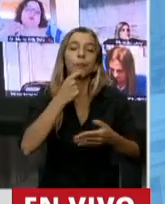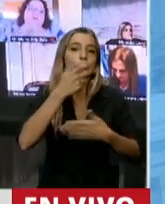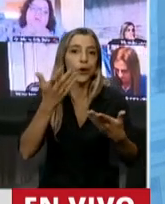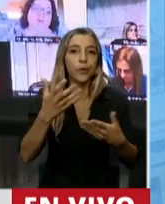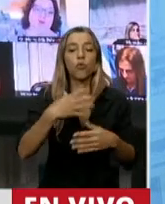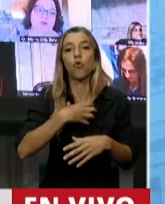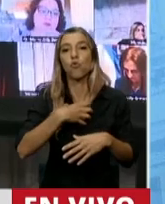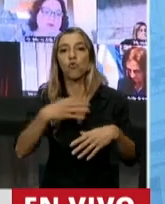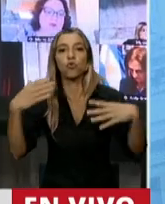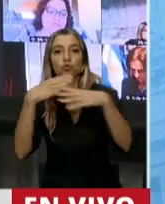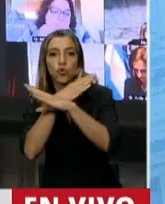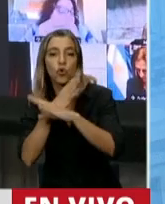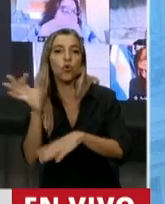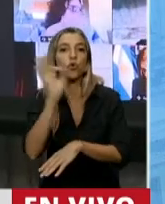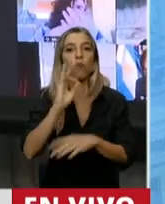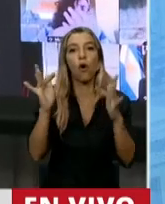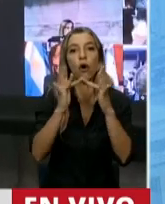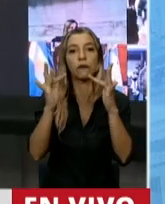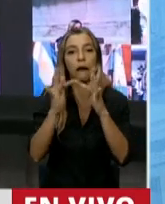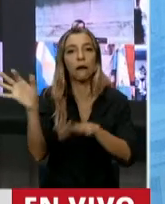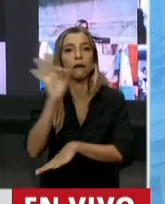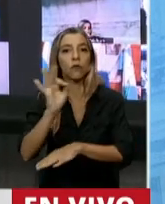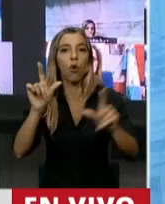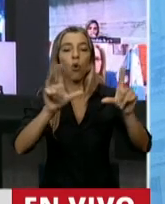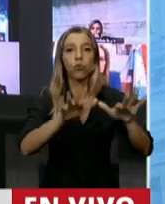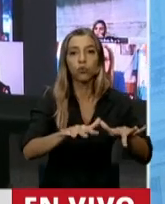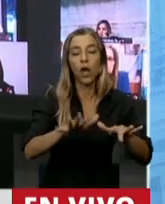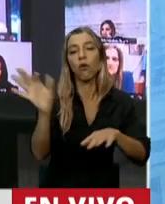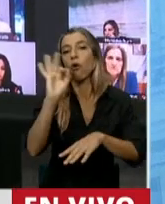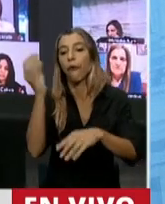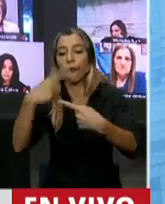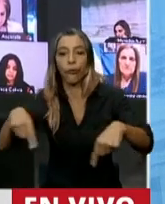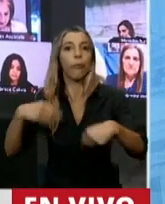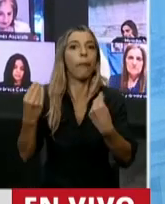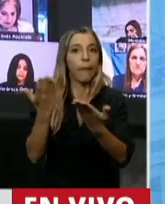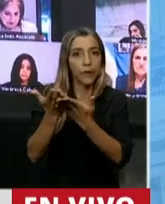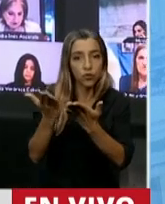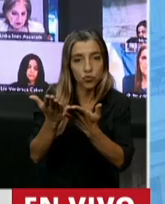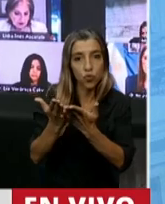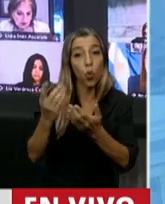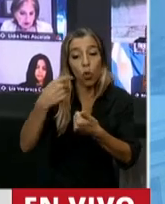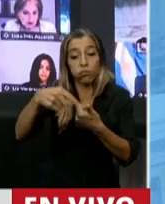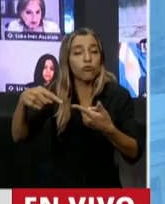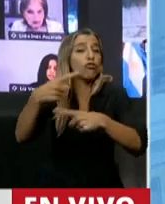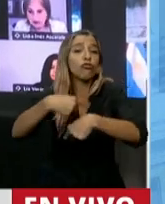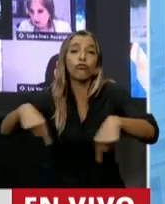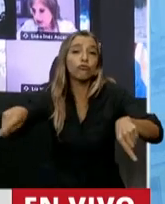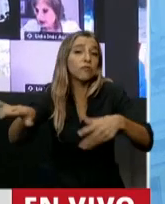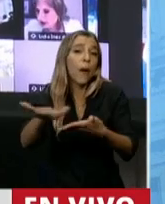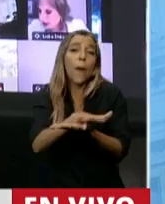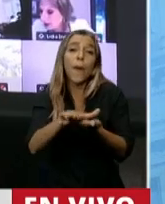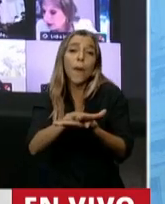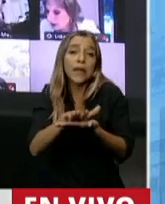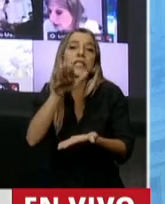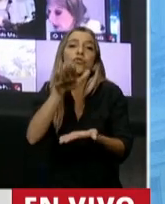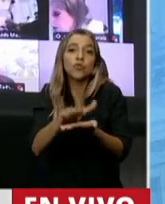idioma, los gastos de la conectividad, los gastos de una computadora, los materiales de estudio, las cosas básicas que